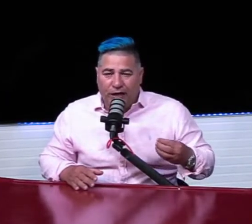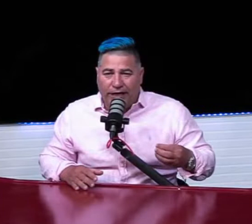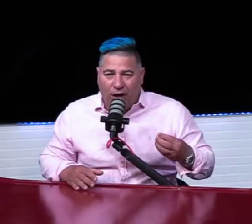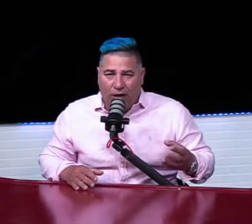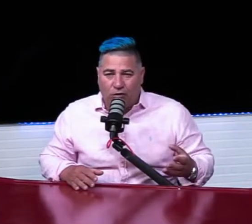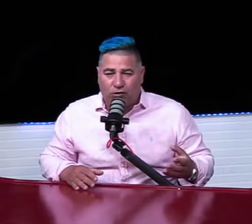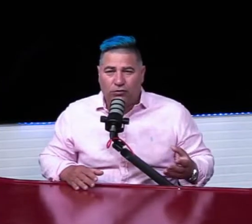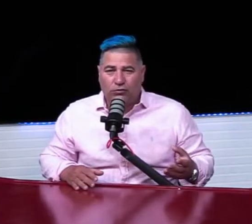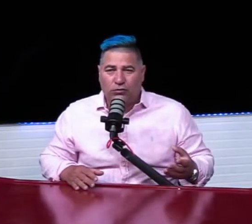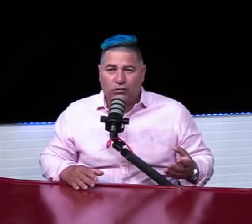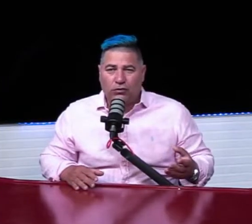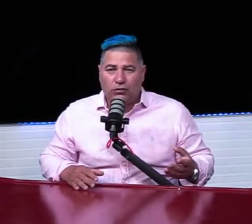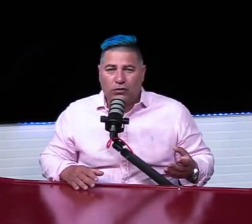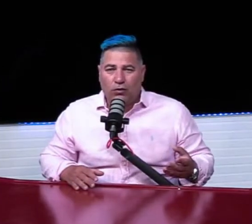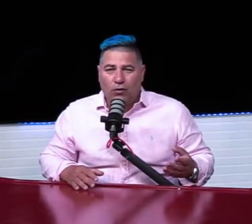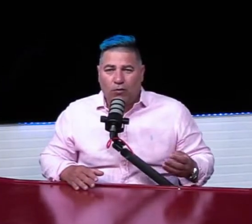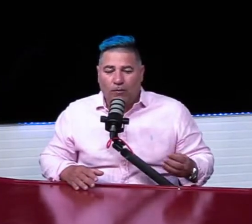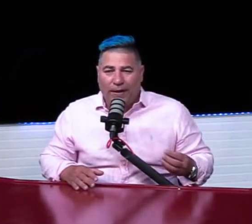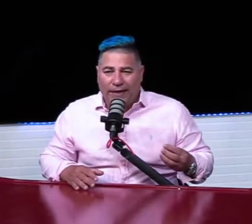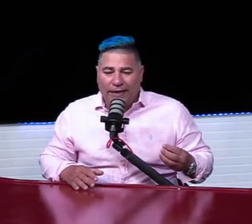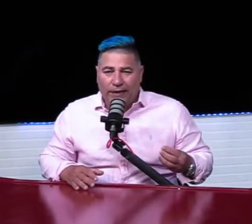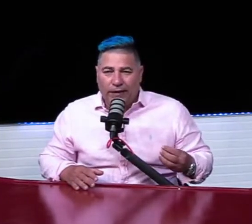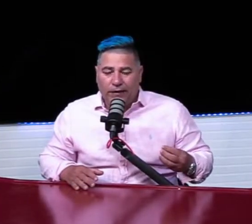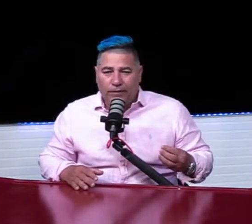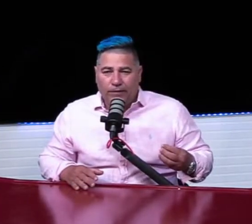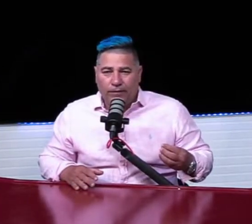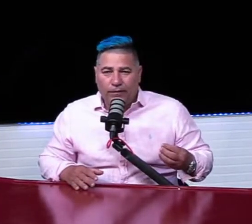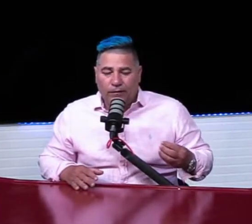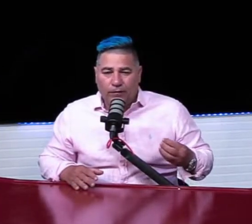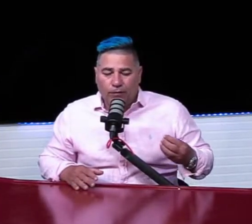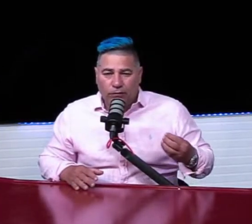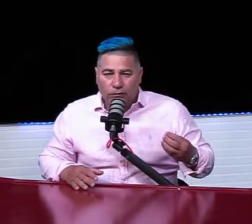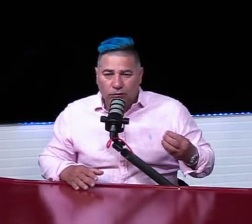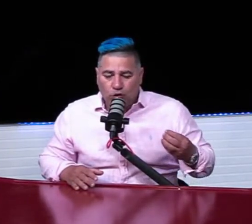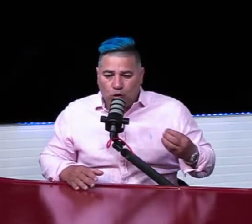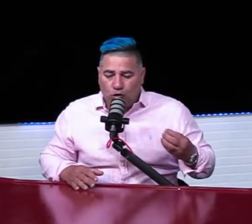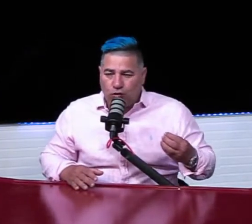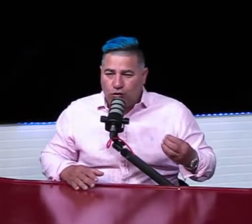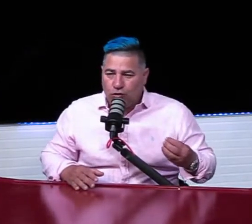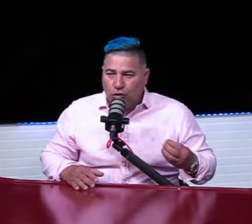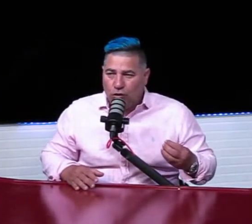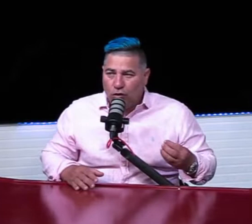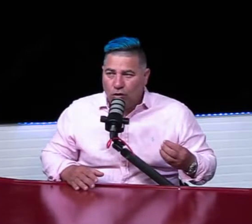diferentes derivados para que su